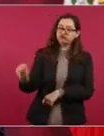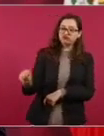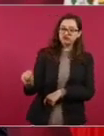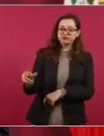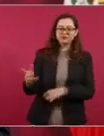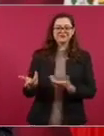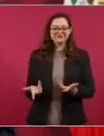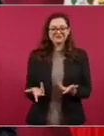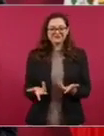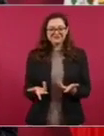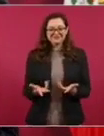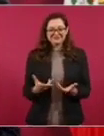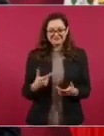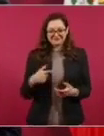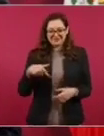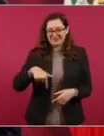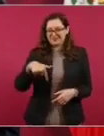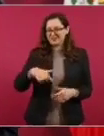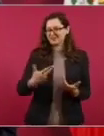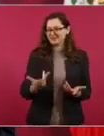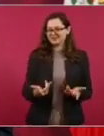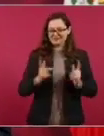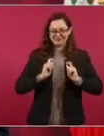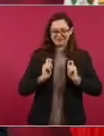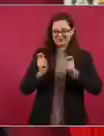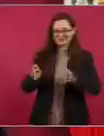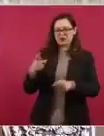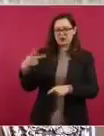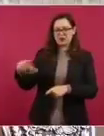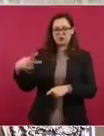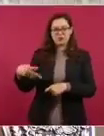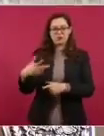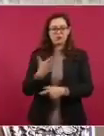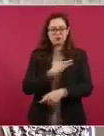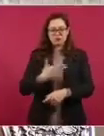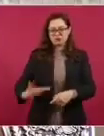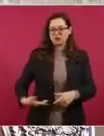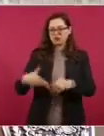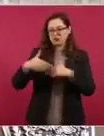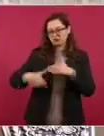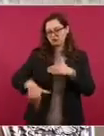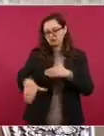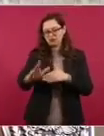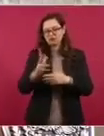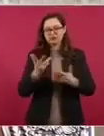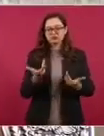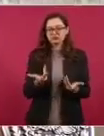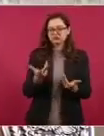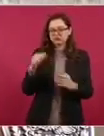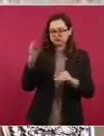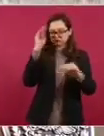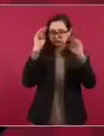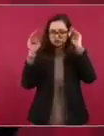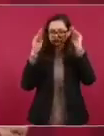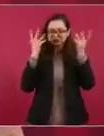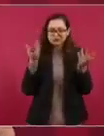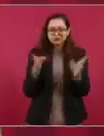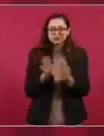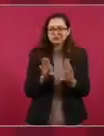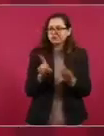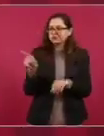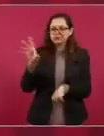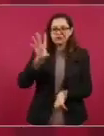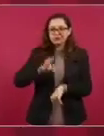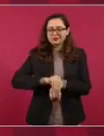presidencia. Aquí la iba a recibir y estamos explorando la posibilidad